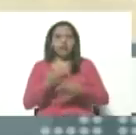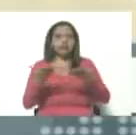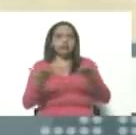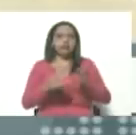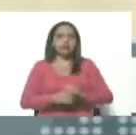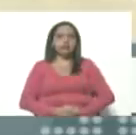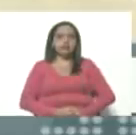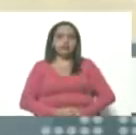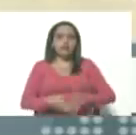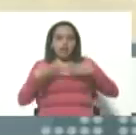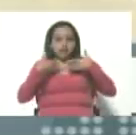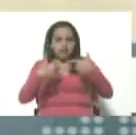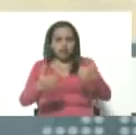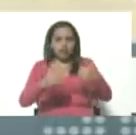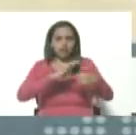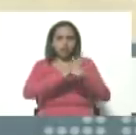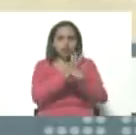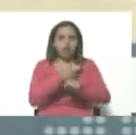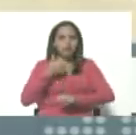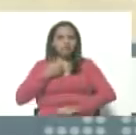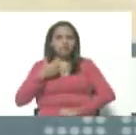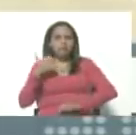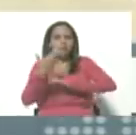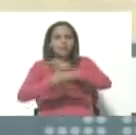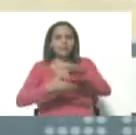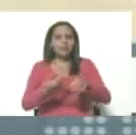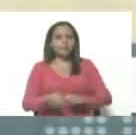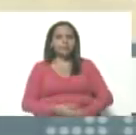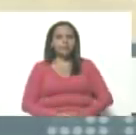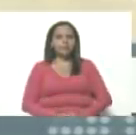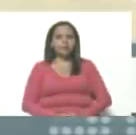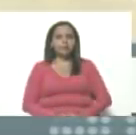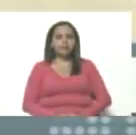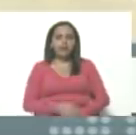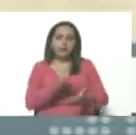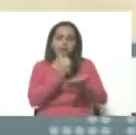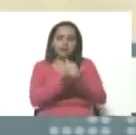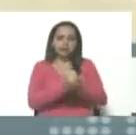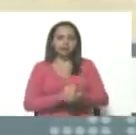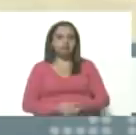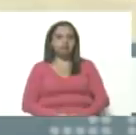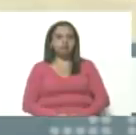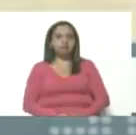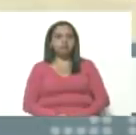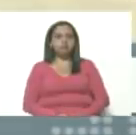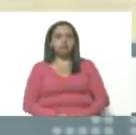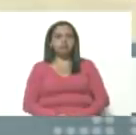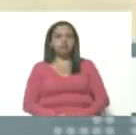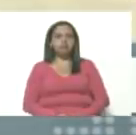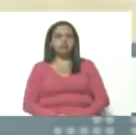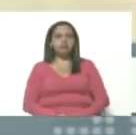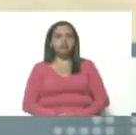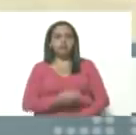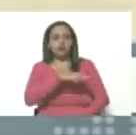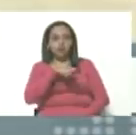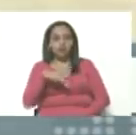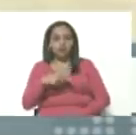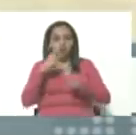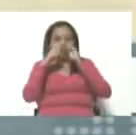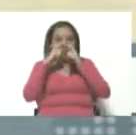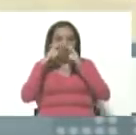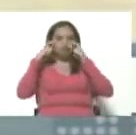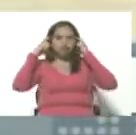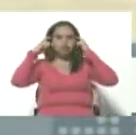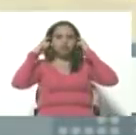proteja la salud del coronavirus y de cualquier problema. Amén. Solo nos ponemos nuestra